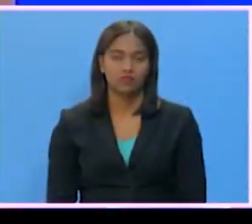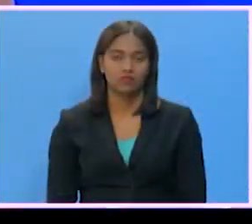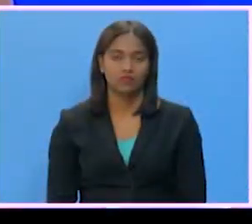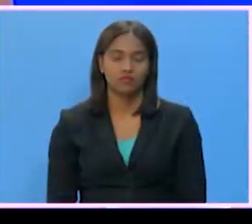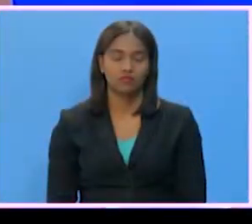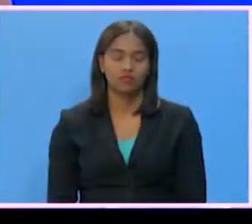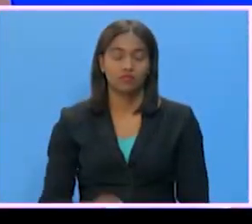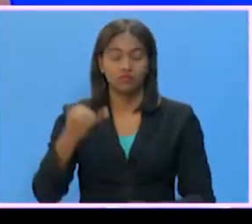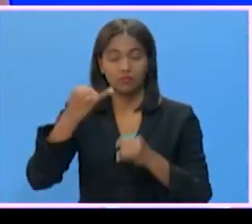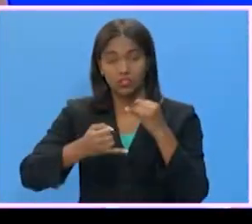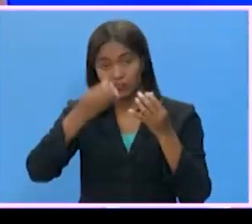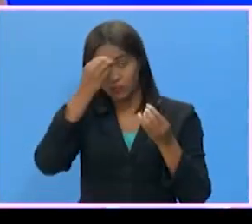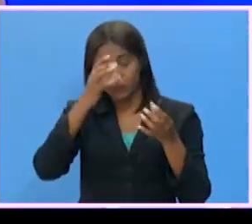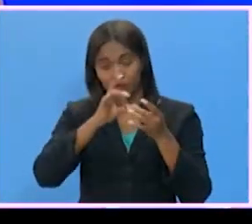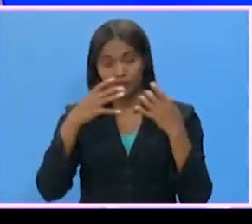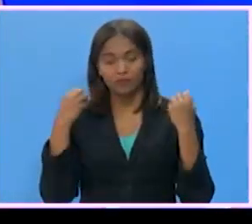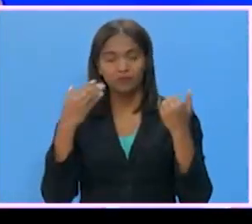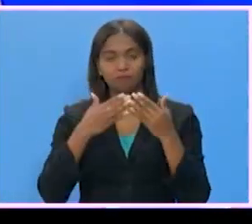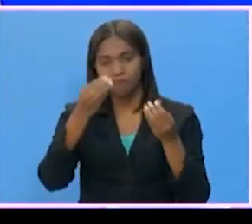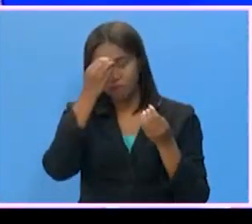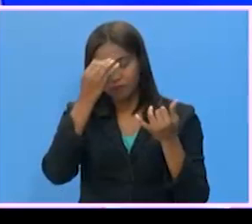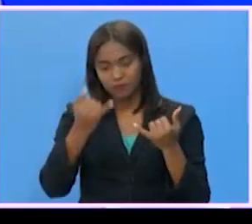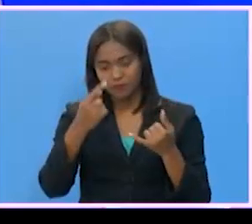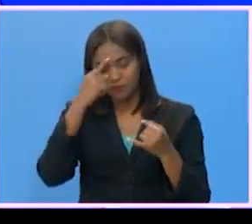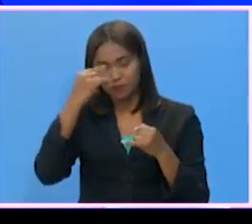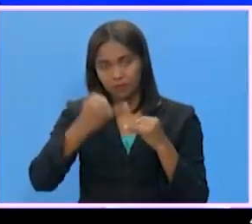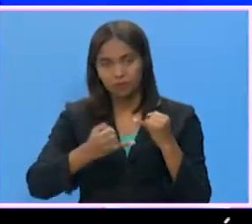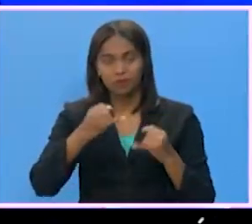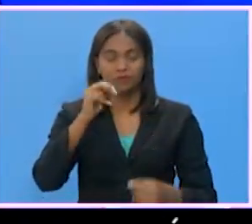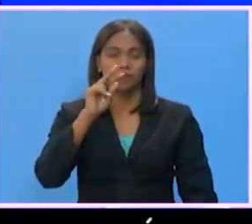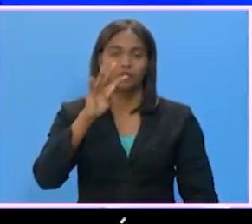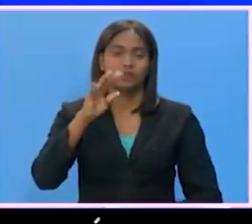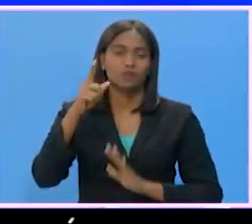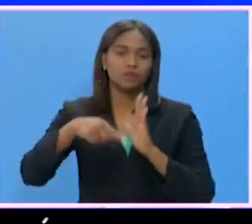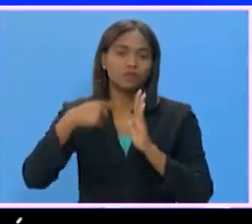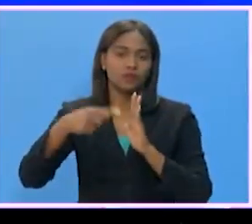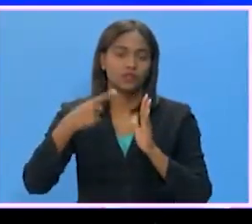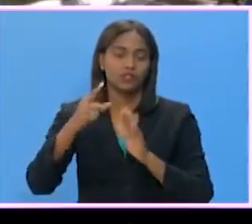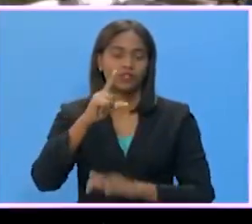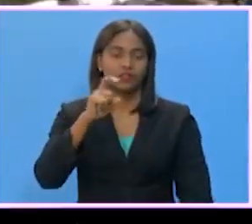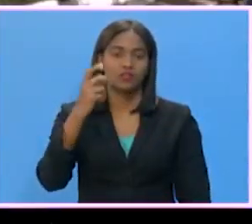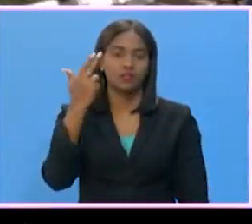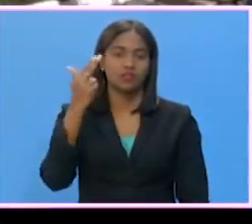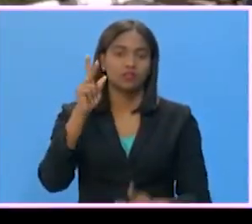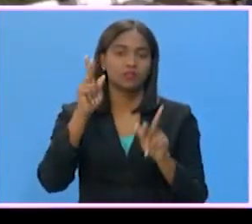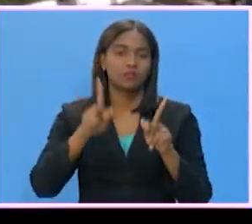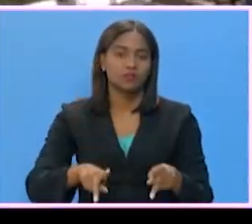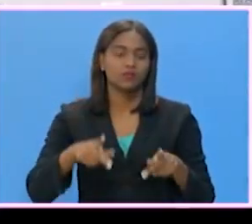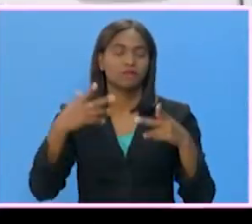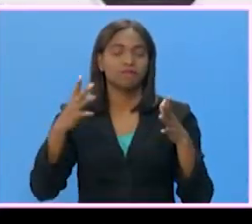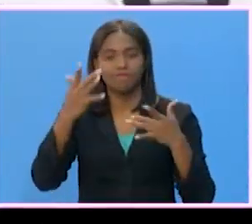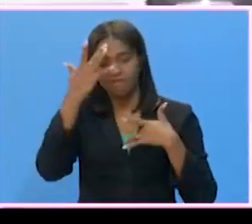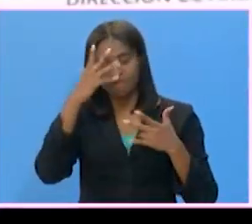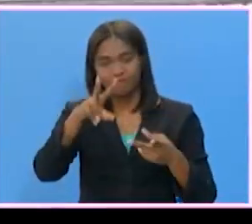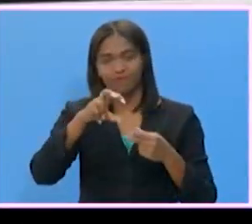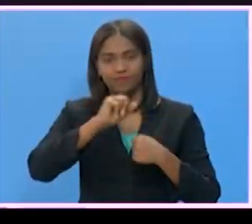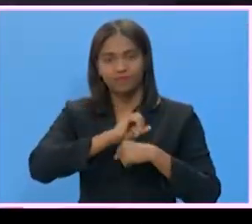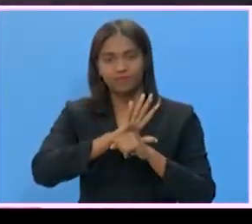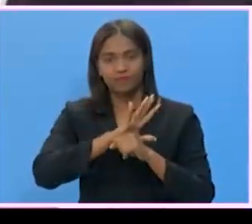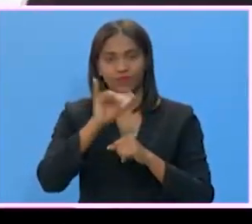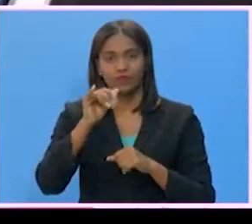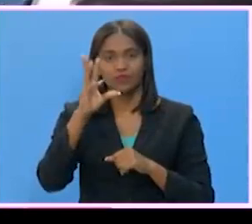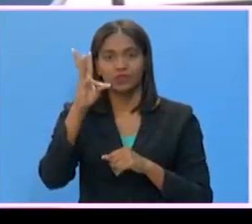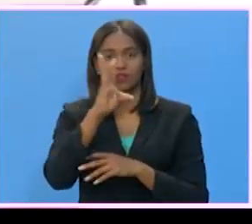El último informe de salud pública notifica que en las últimas 24 horas 113 personas se contagiaron de COVID-19